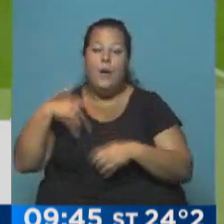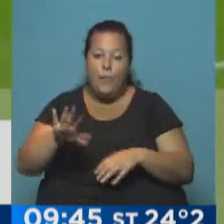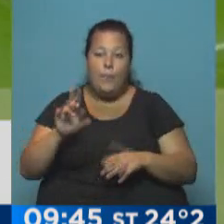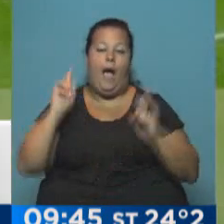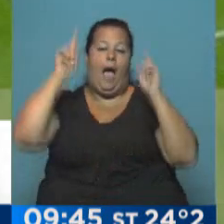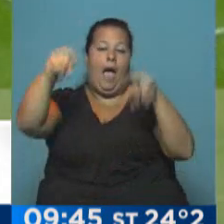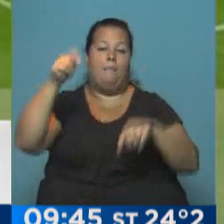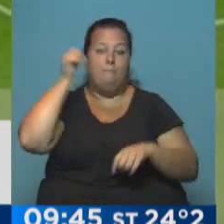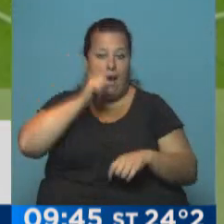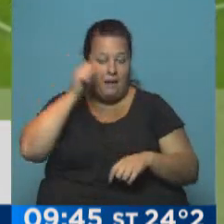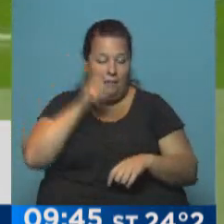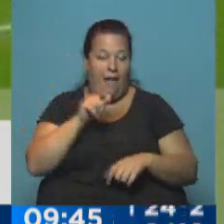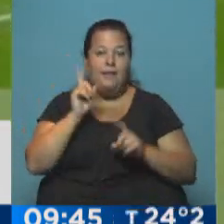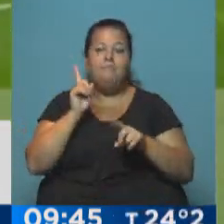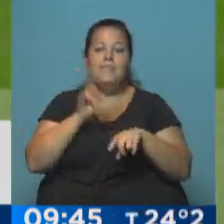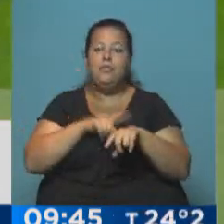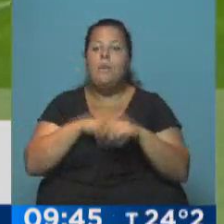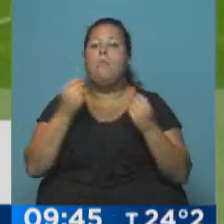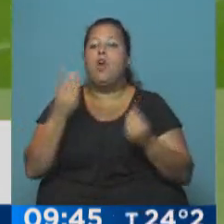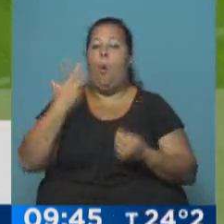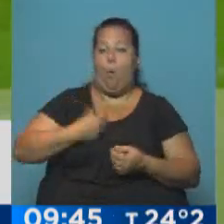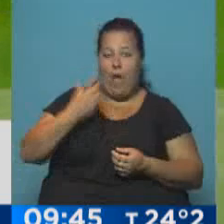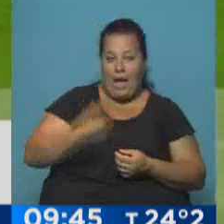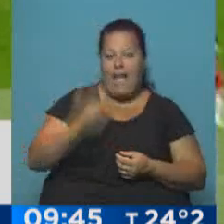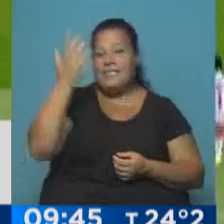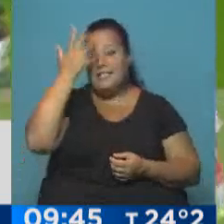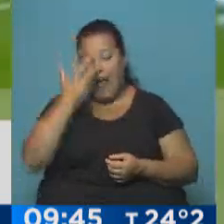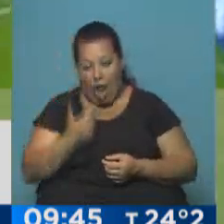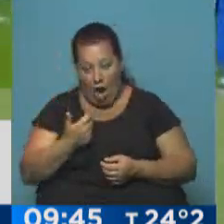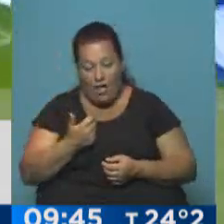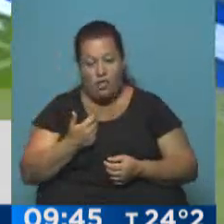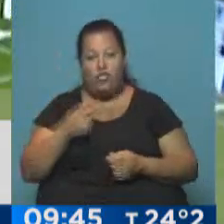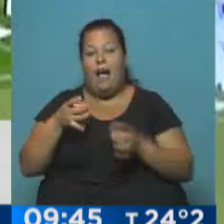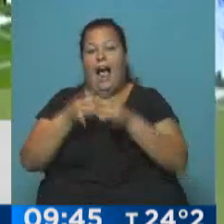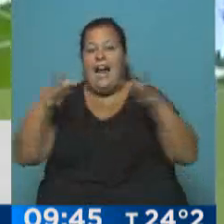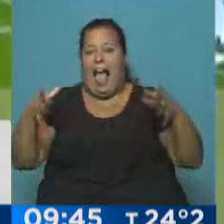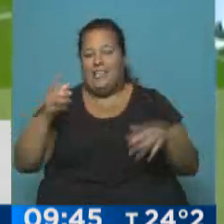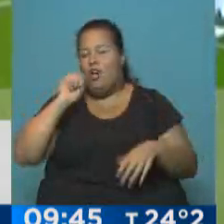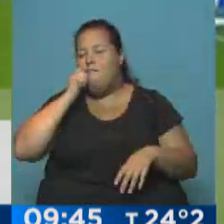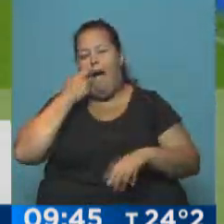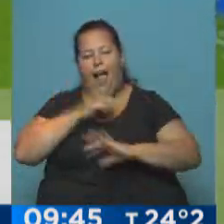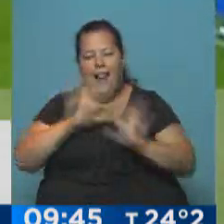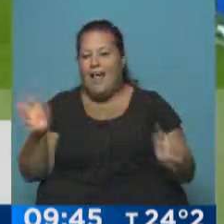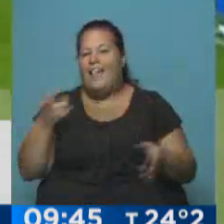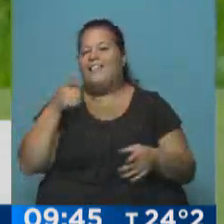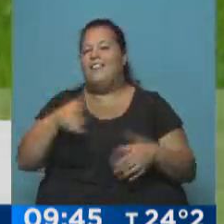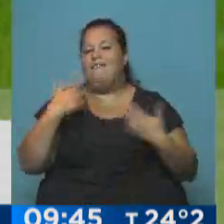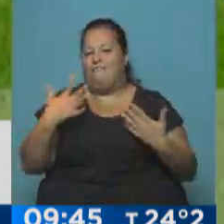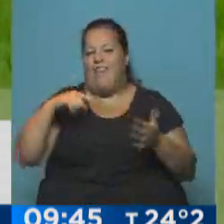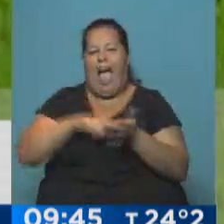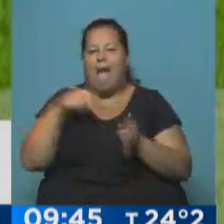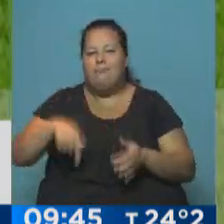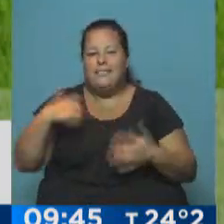trasladadas a la Ciudad Feliz prácticamente en el mismo tiempo, porque Huracán y San Lorenzo de Almagro, uno de los clásicos más lindos, de los más